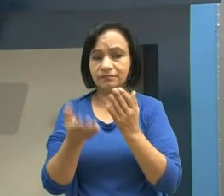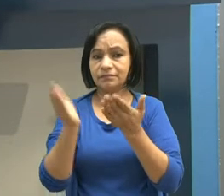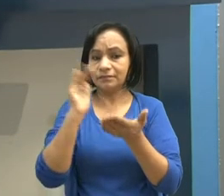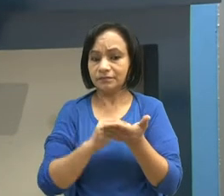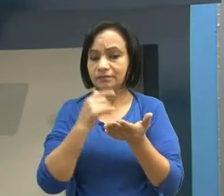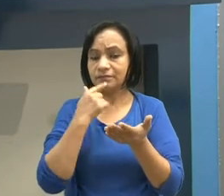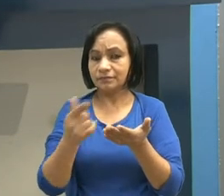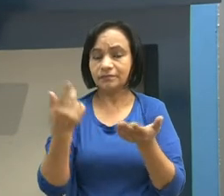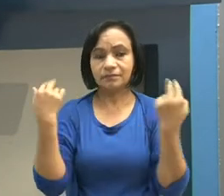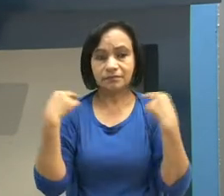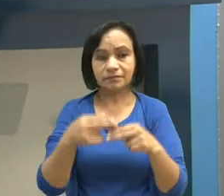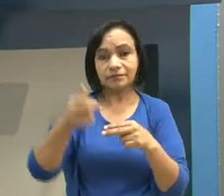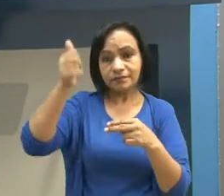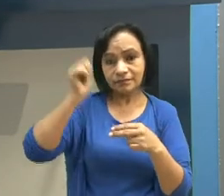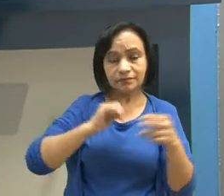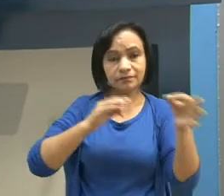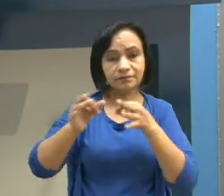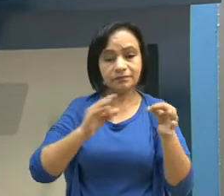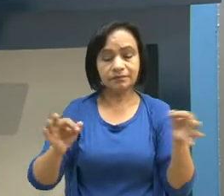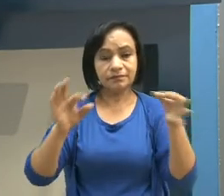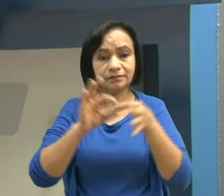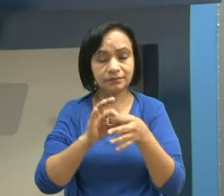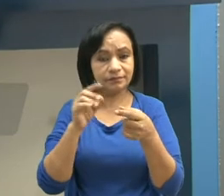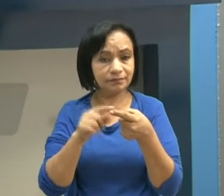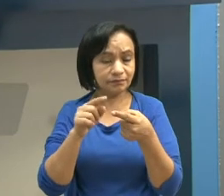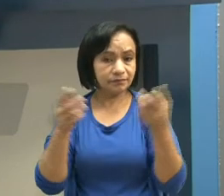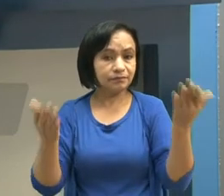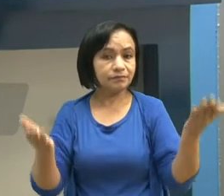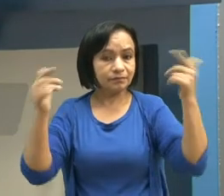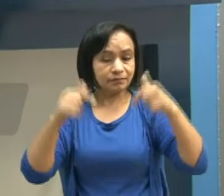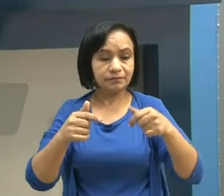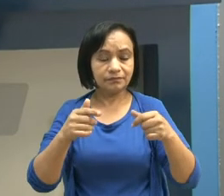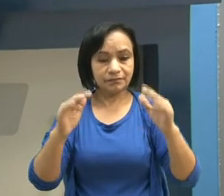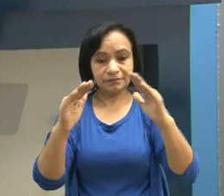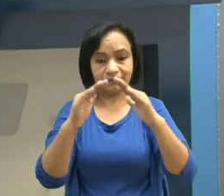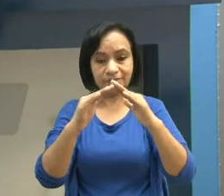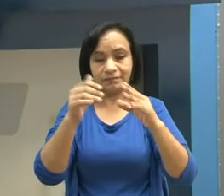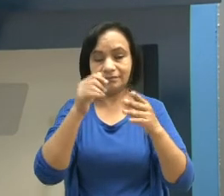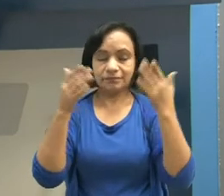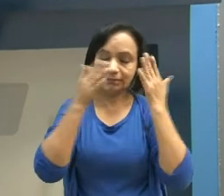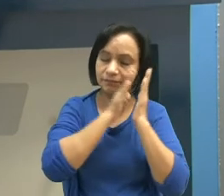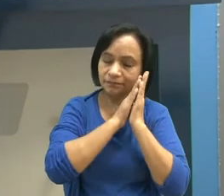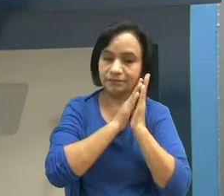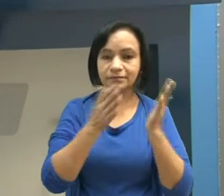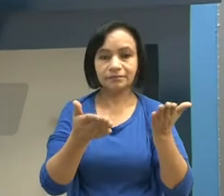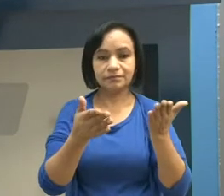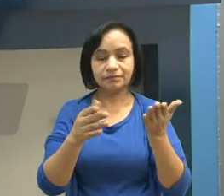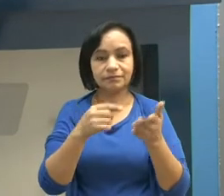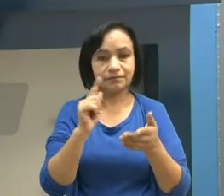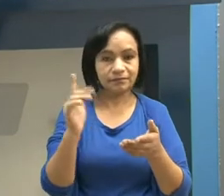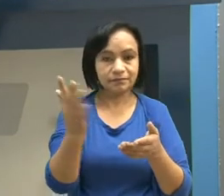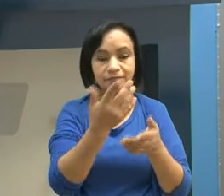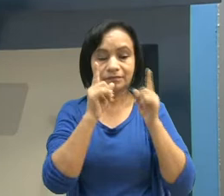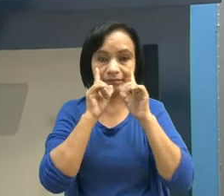a lo que hablaba el profesor Cepeda ayer, cuando vos venís sumando que ahora la gente tiene agua potable, no se desvela, que ya la niña está ahí, todo el mundo está bajo